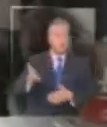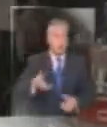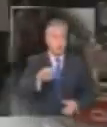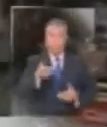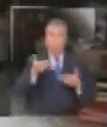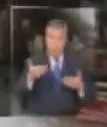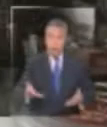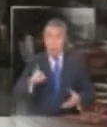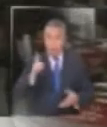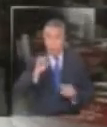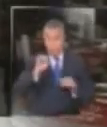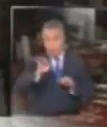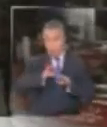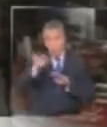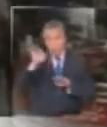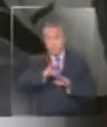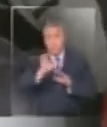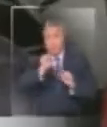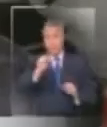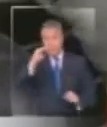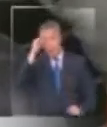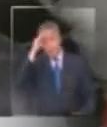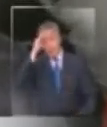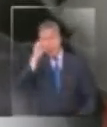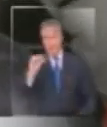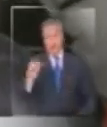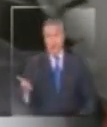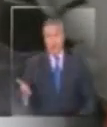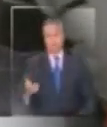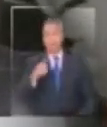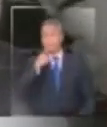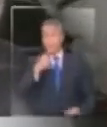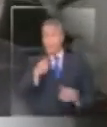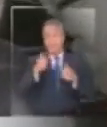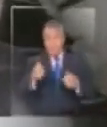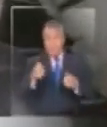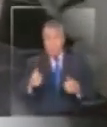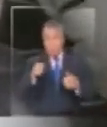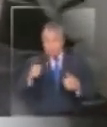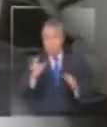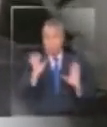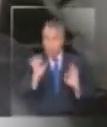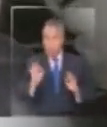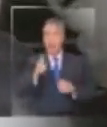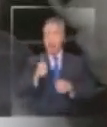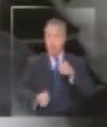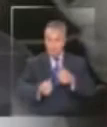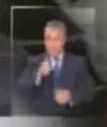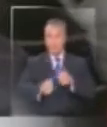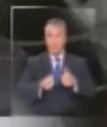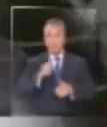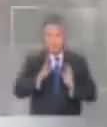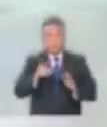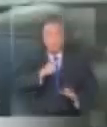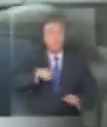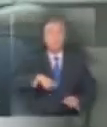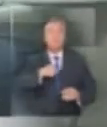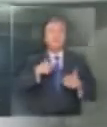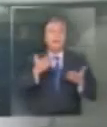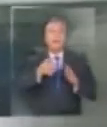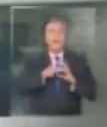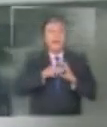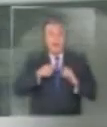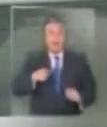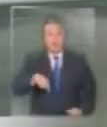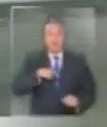creo que son pocas las líneas aéreas en las que no se puede confiar. Es súper bien, porque sea una competencia leal y al final de cuentas nosotros ganamos.